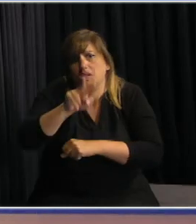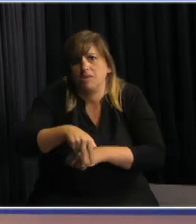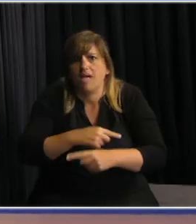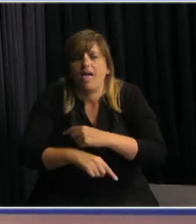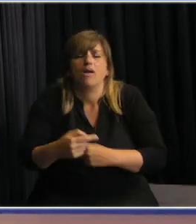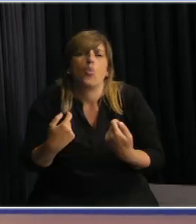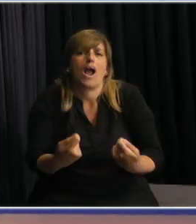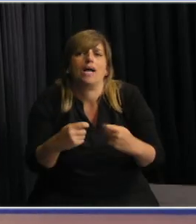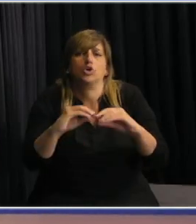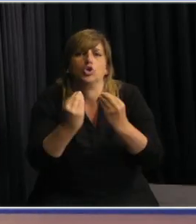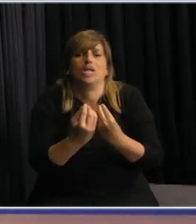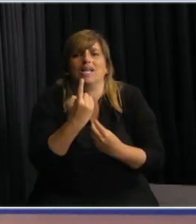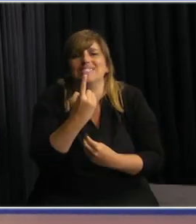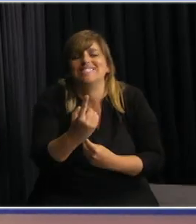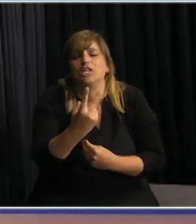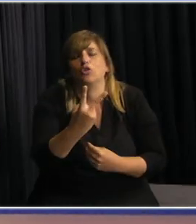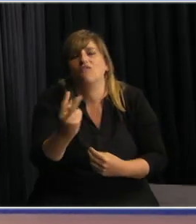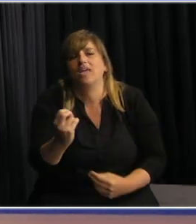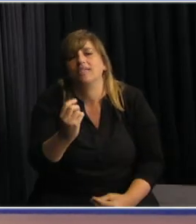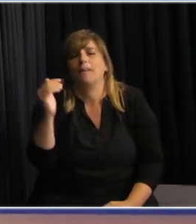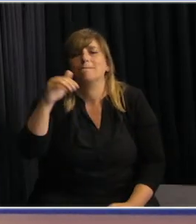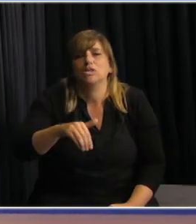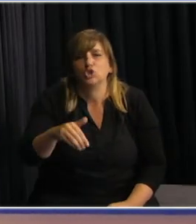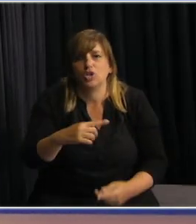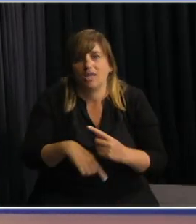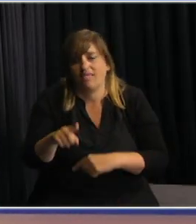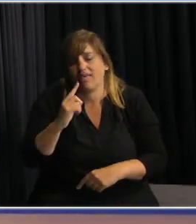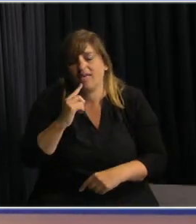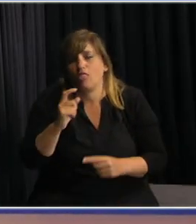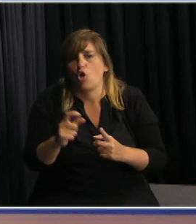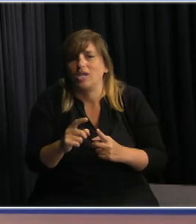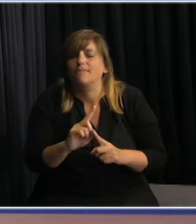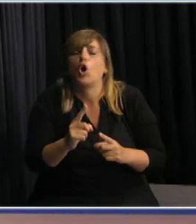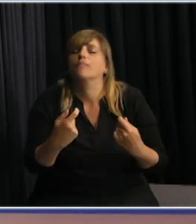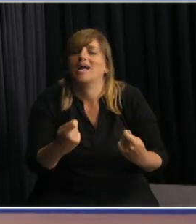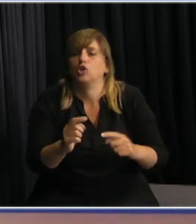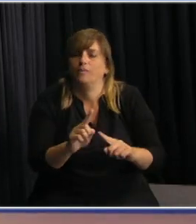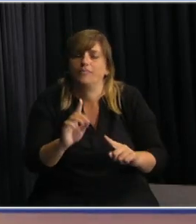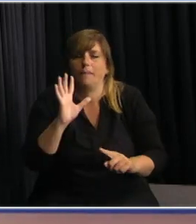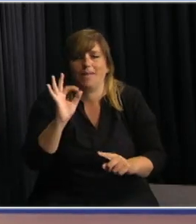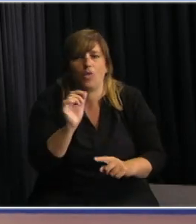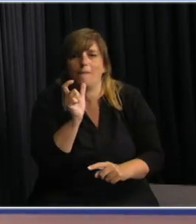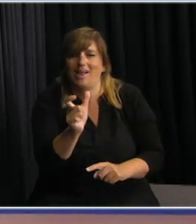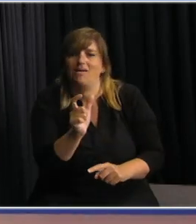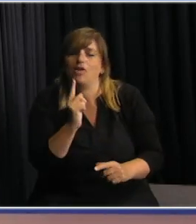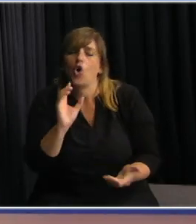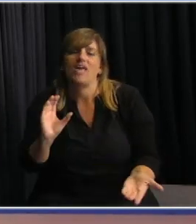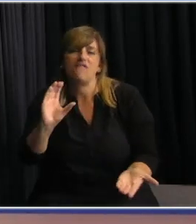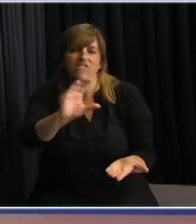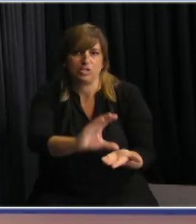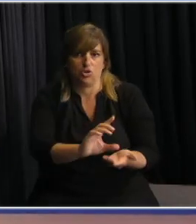un gasto al entorno de 120 millones de dólares. Me desdigo, una inversión, no un gasto, en el entorno de